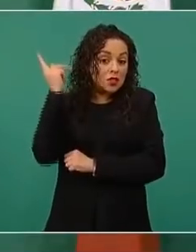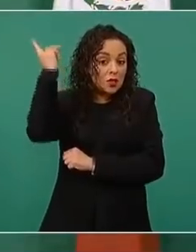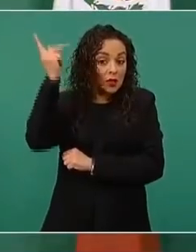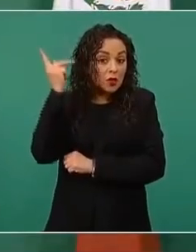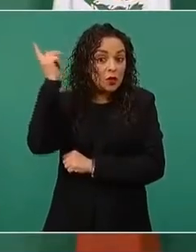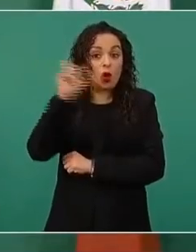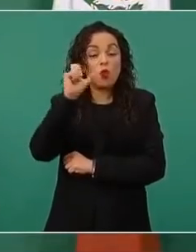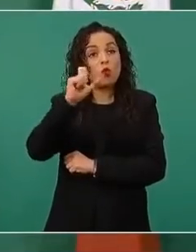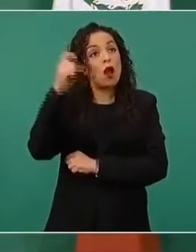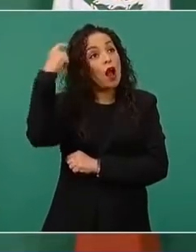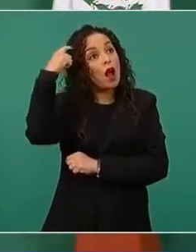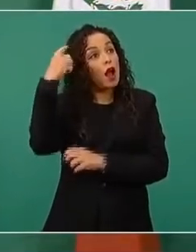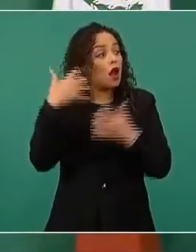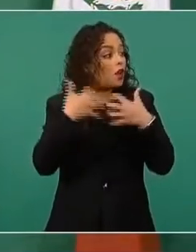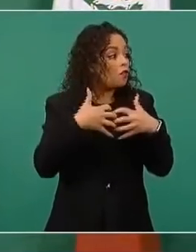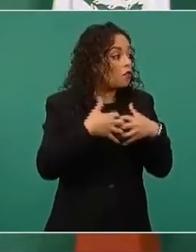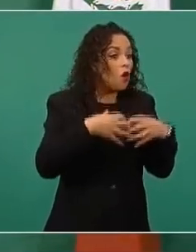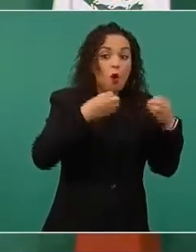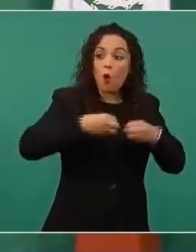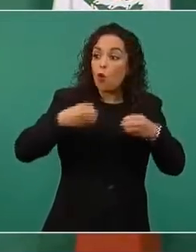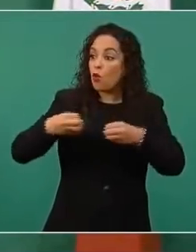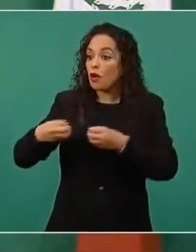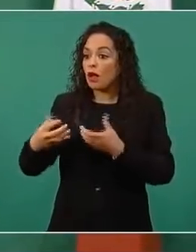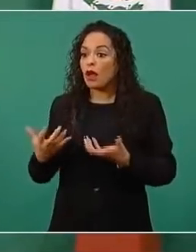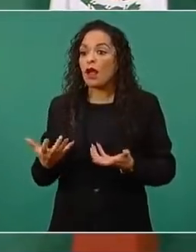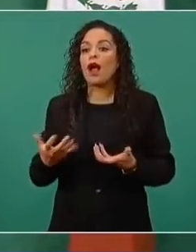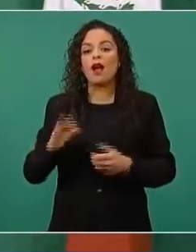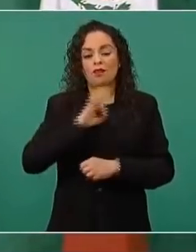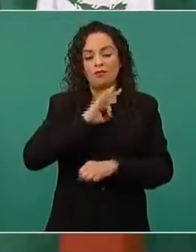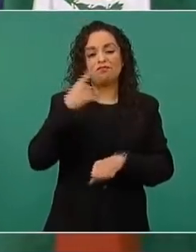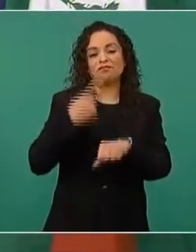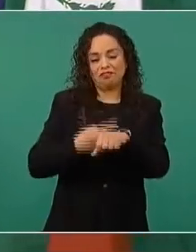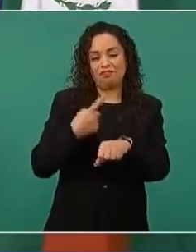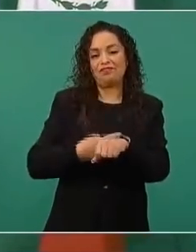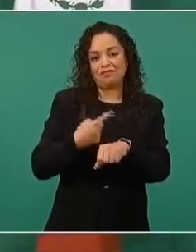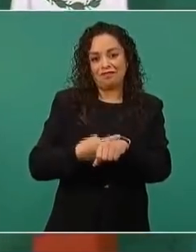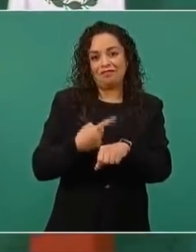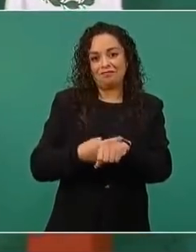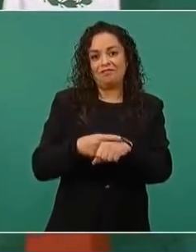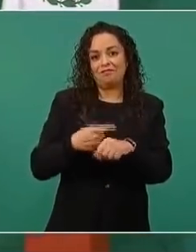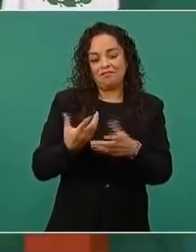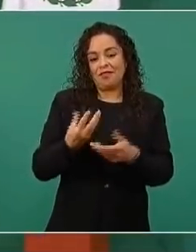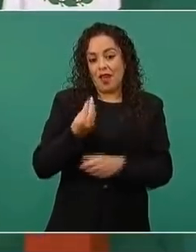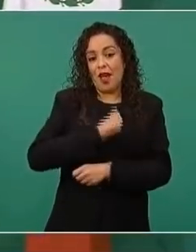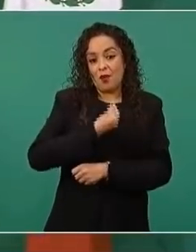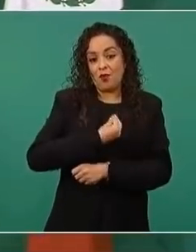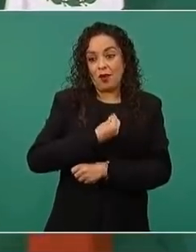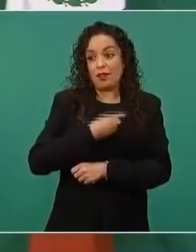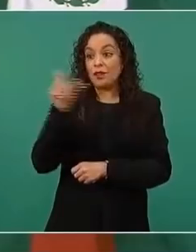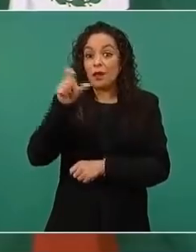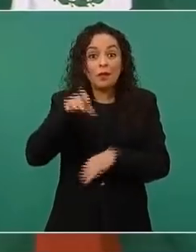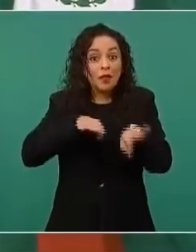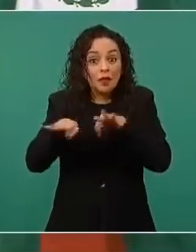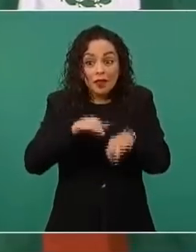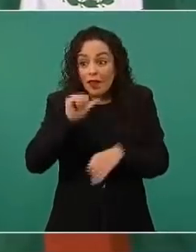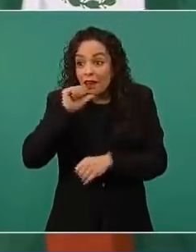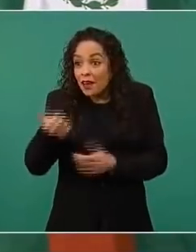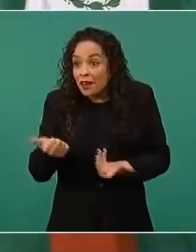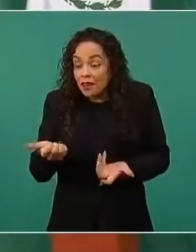ocupado, ¿no? Aguantan las enfermedades cuando ya no tiene una ocupación,